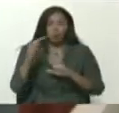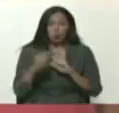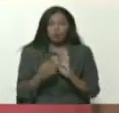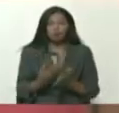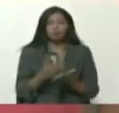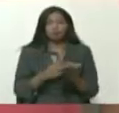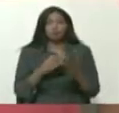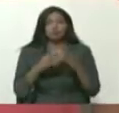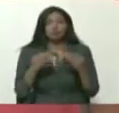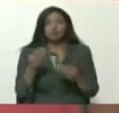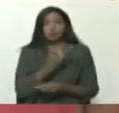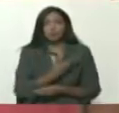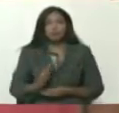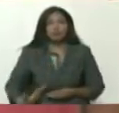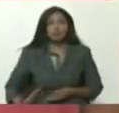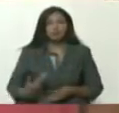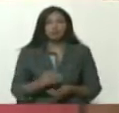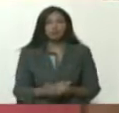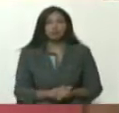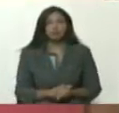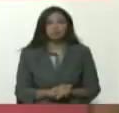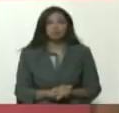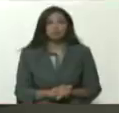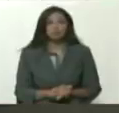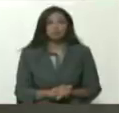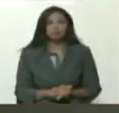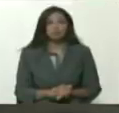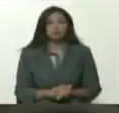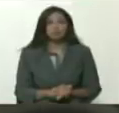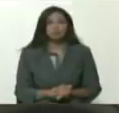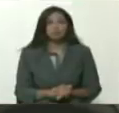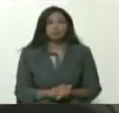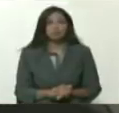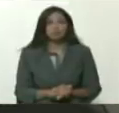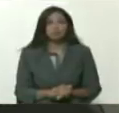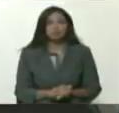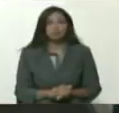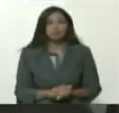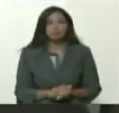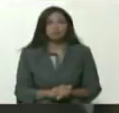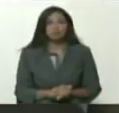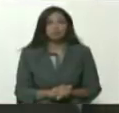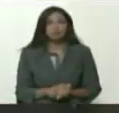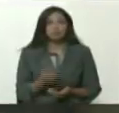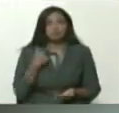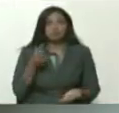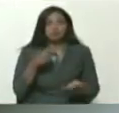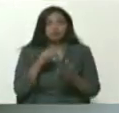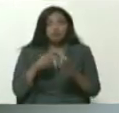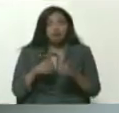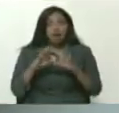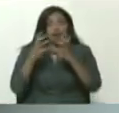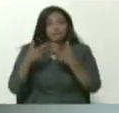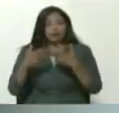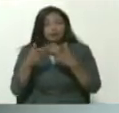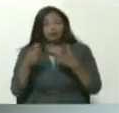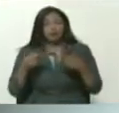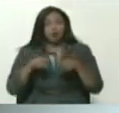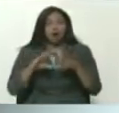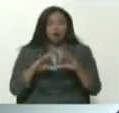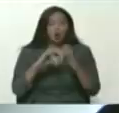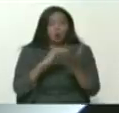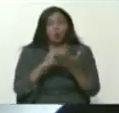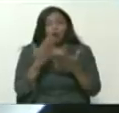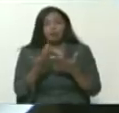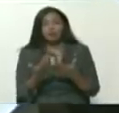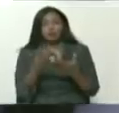todo, presidente, aquí está la máquina. Como le comentaba, podemos sacar tanto cuadernos como